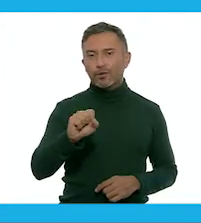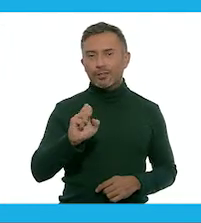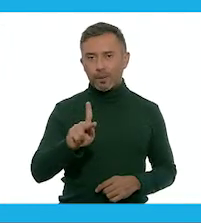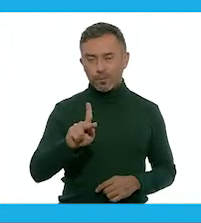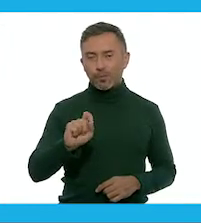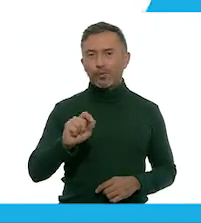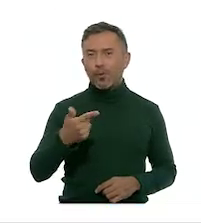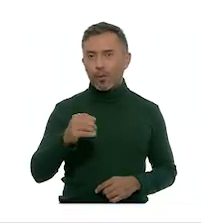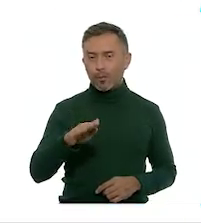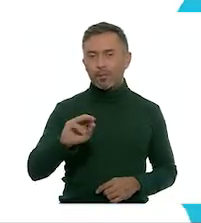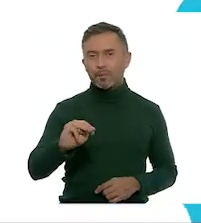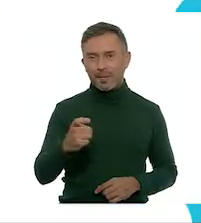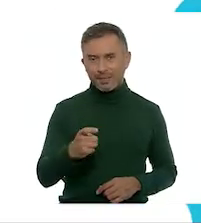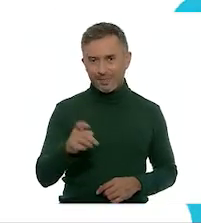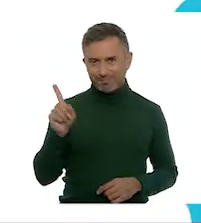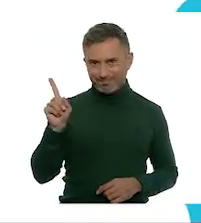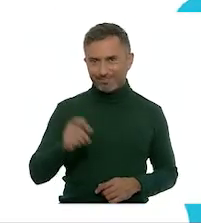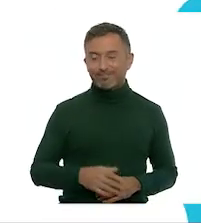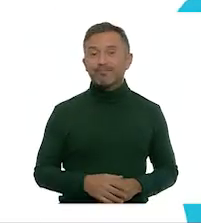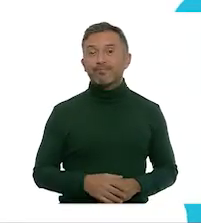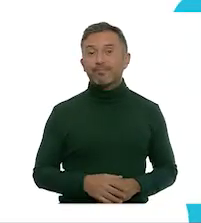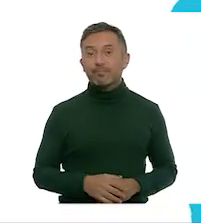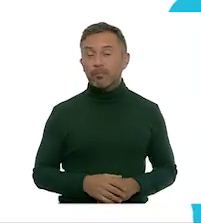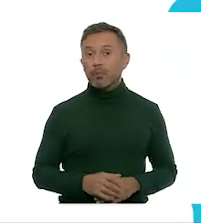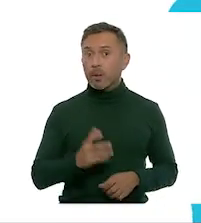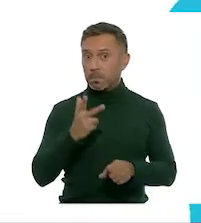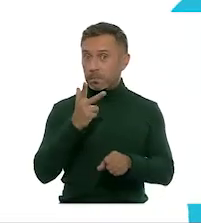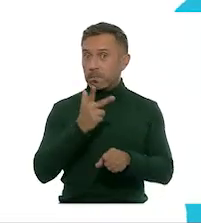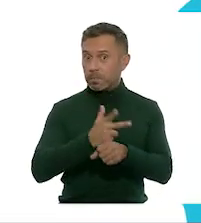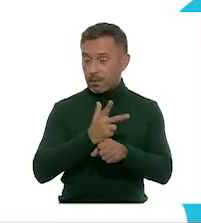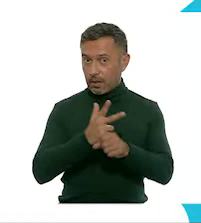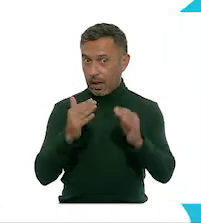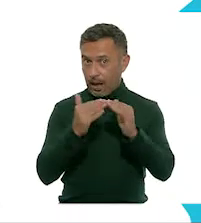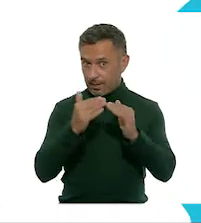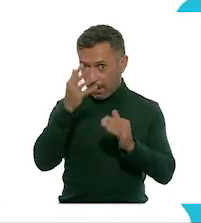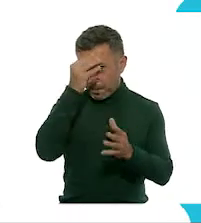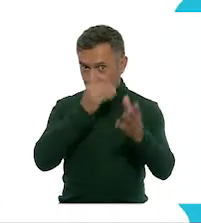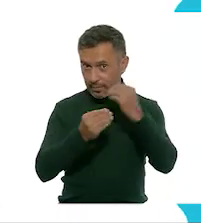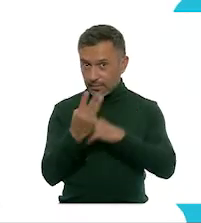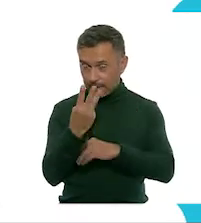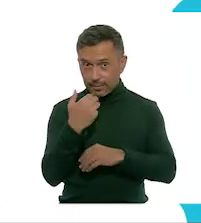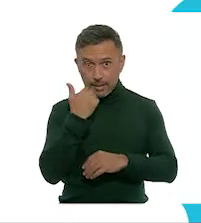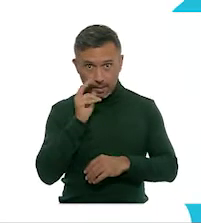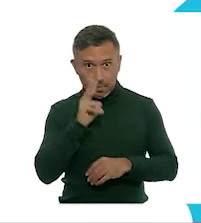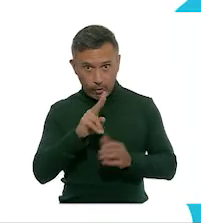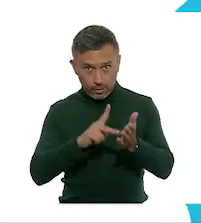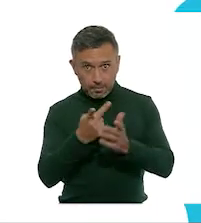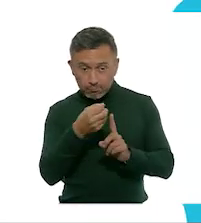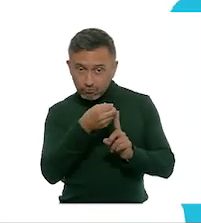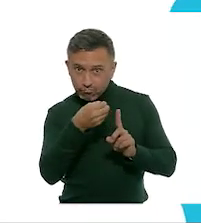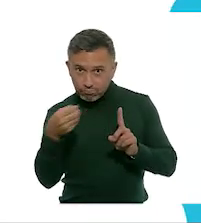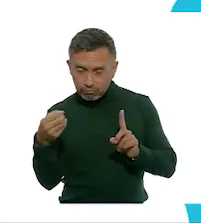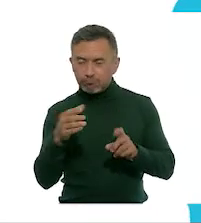conaliteg.sep.gob.mx. Si quieres volver a ver los programas de Aprende en Casa, los puedes encontrar en la